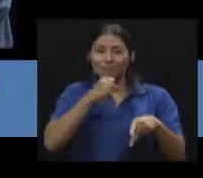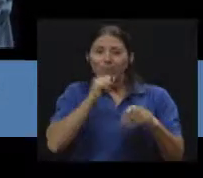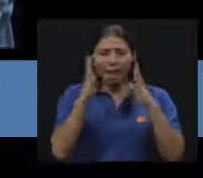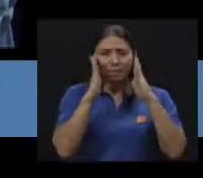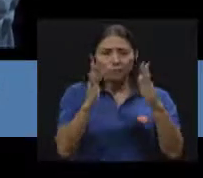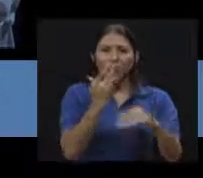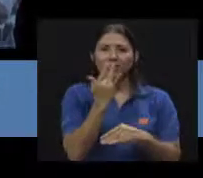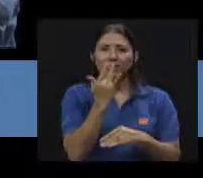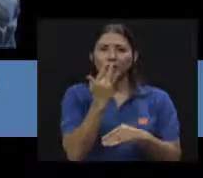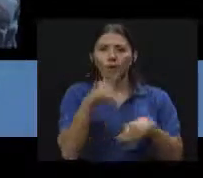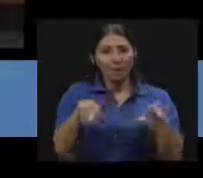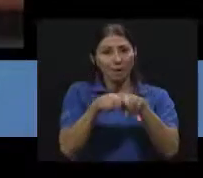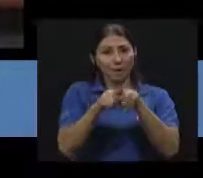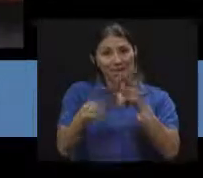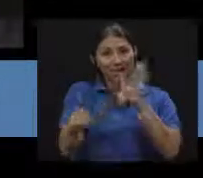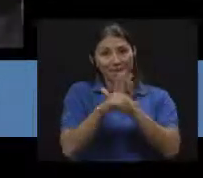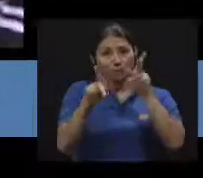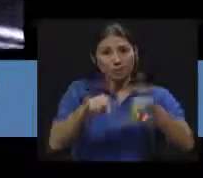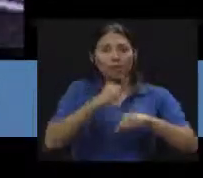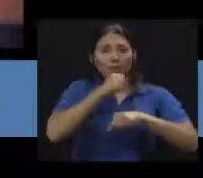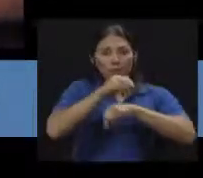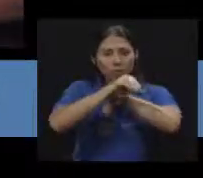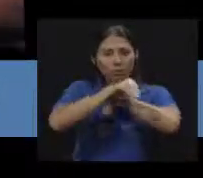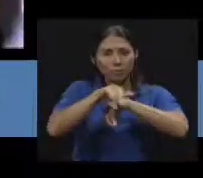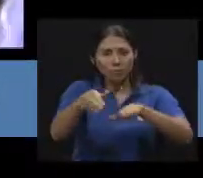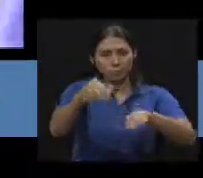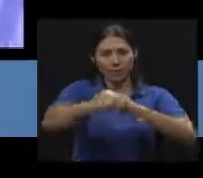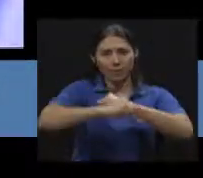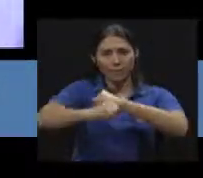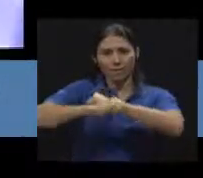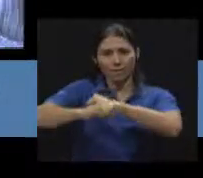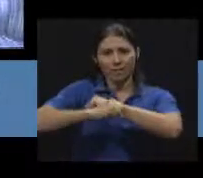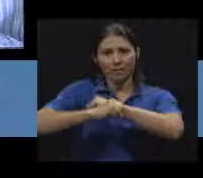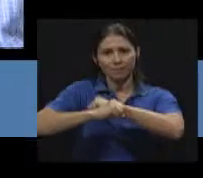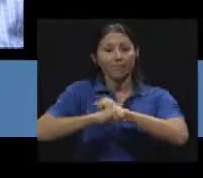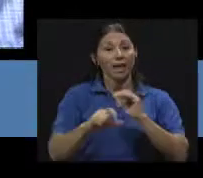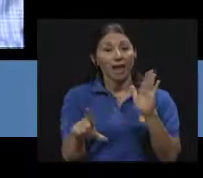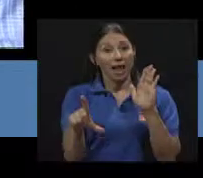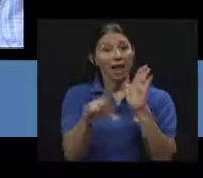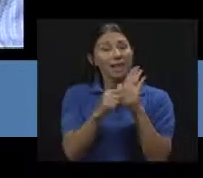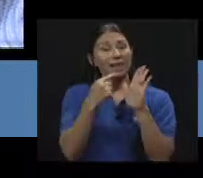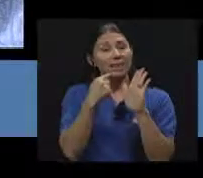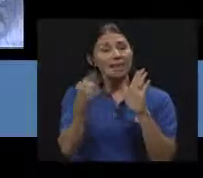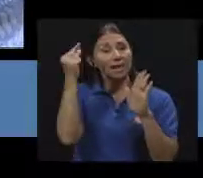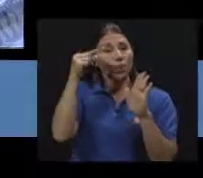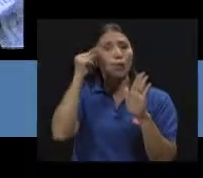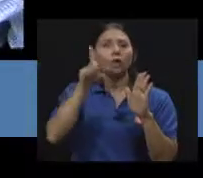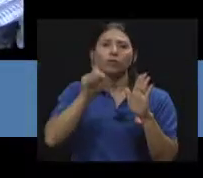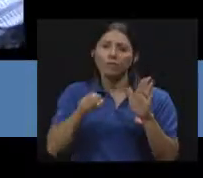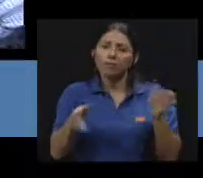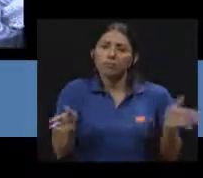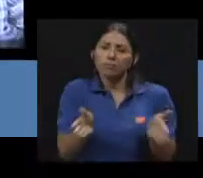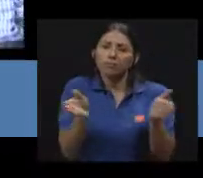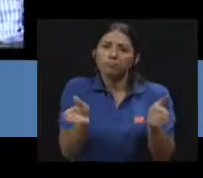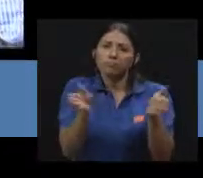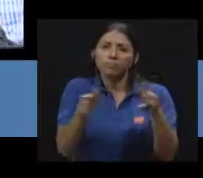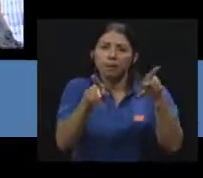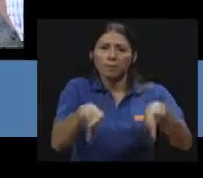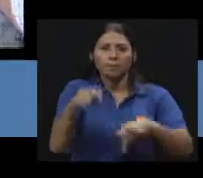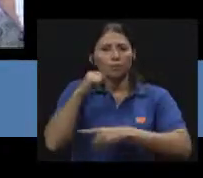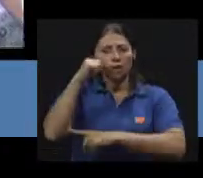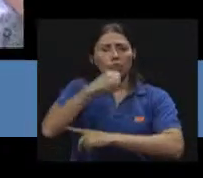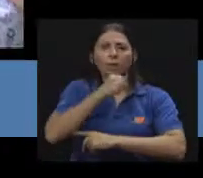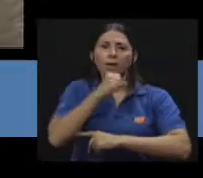la divulgación acerca de los derechos de las personas adultas mayores. Según la ley, el Estado debe promover que las